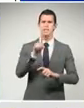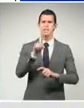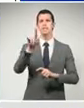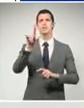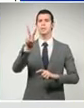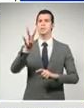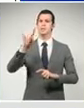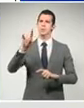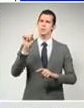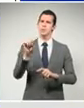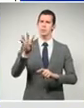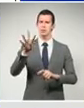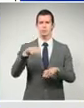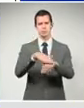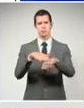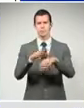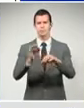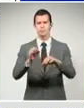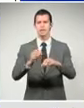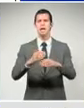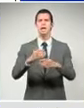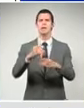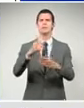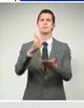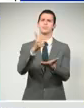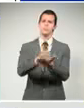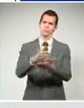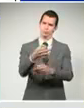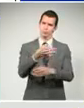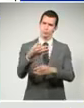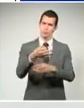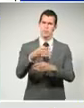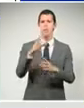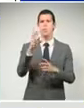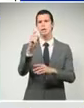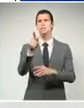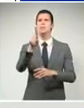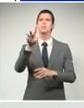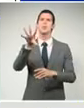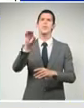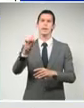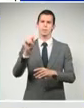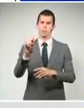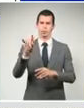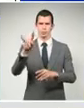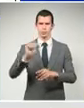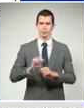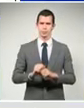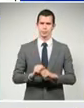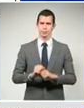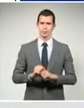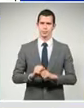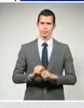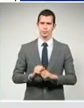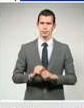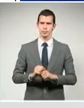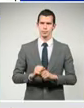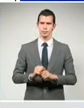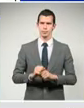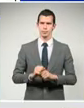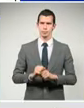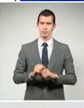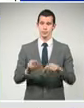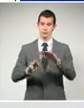129,4, disculpen, Santiago municipio con 150,9, pues los municipios de mayor